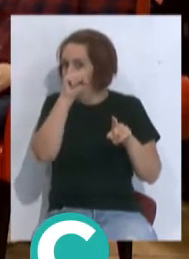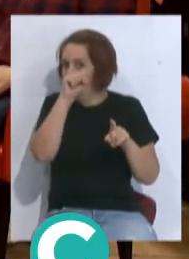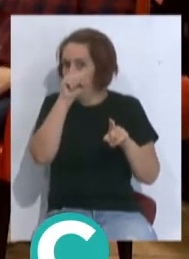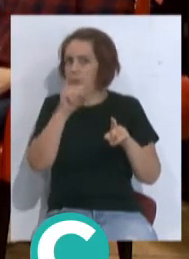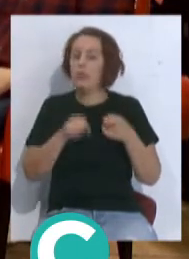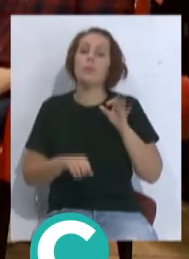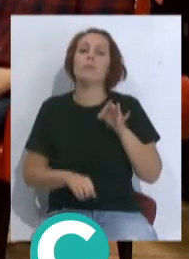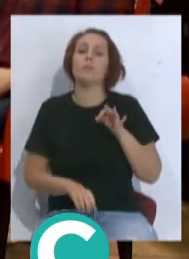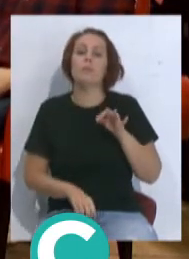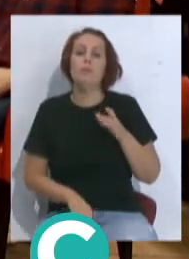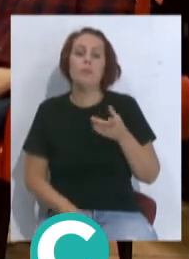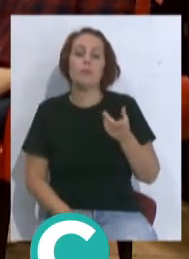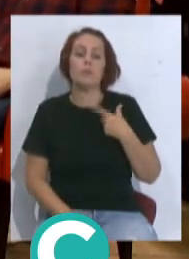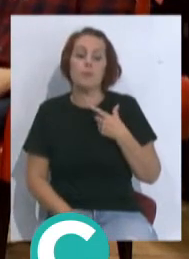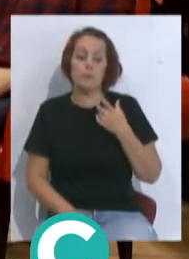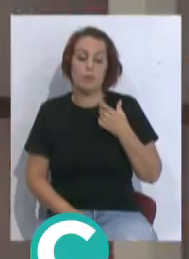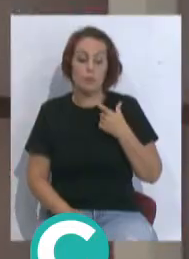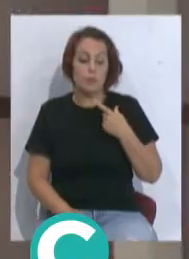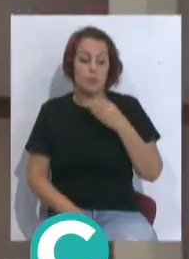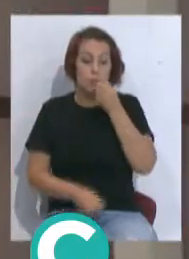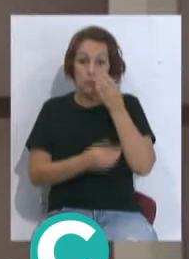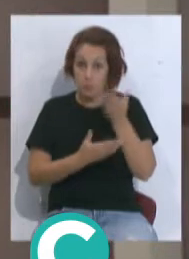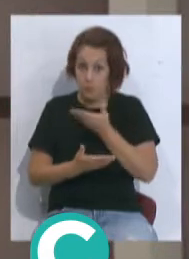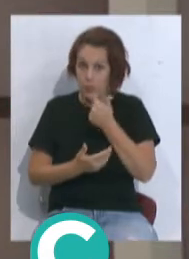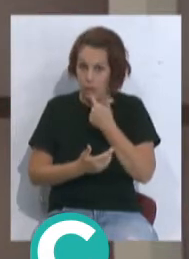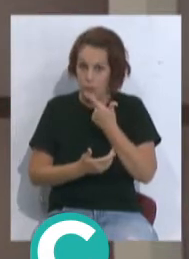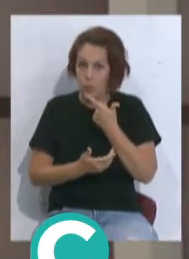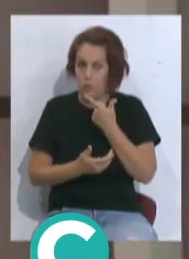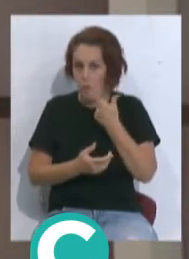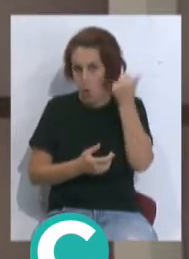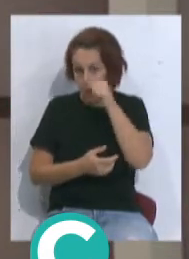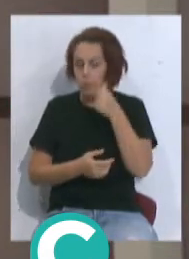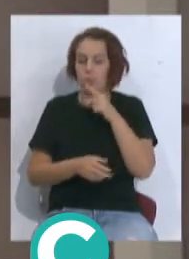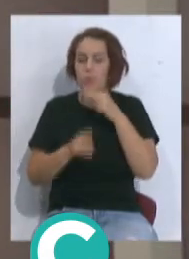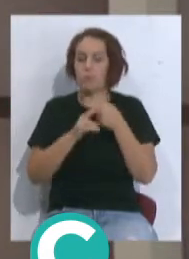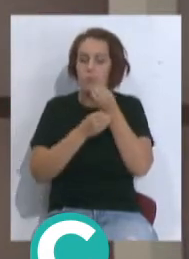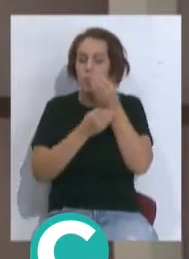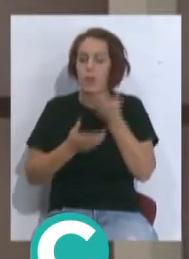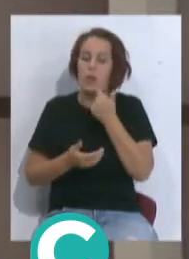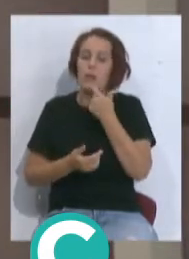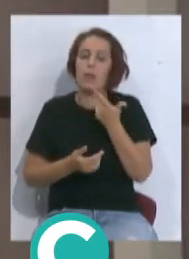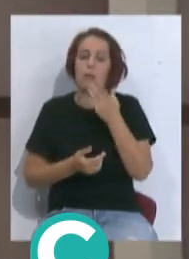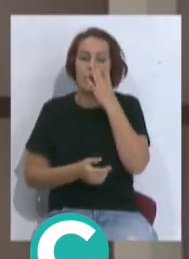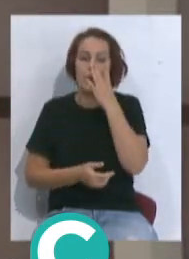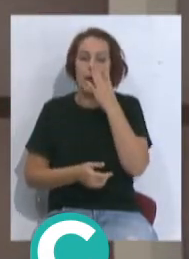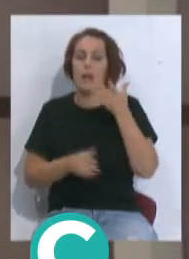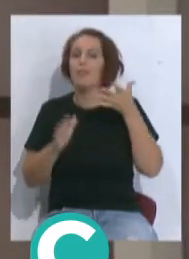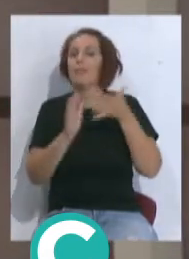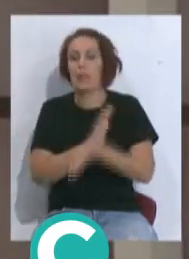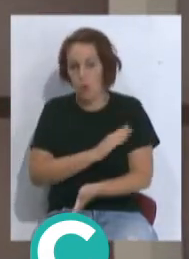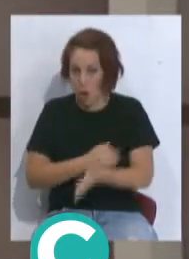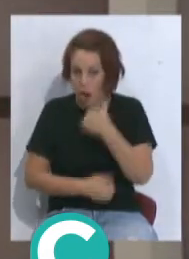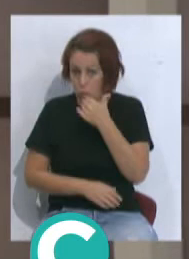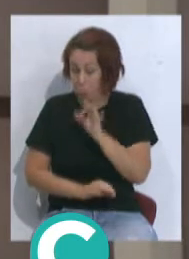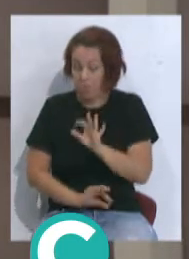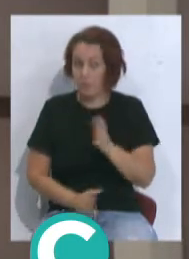que alguna que otra vez lo ha dicho Bienvenido, no sé si fue en la cadena C o en algún sitio que decía el carnaval infinito o algo así, ¿no? Creo que